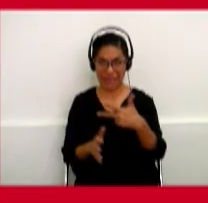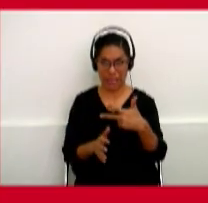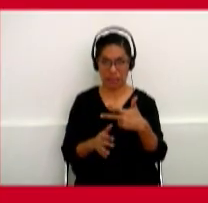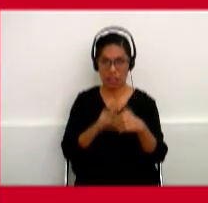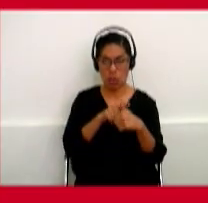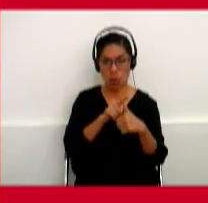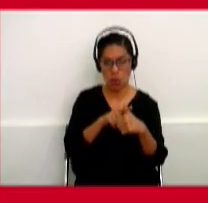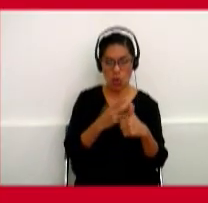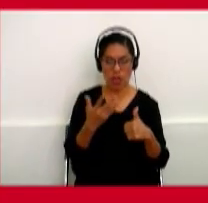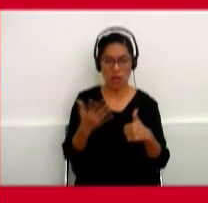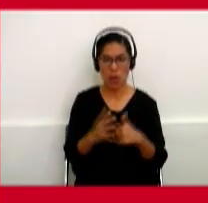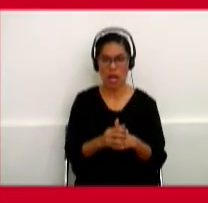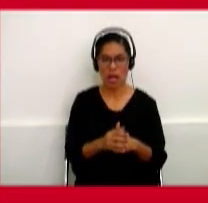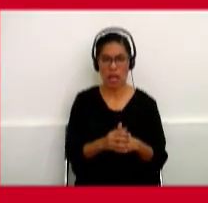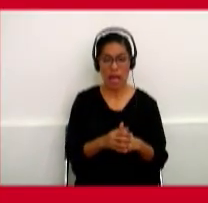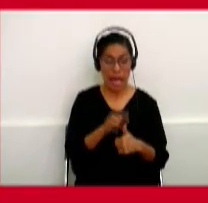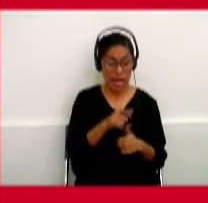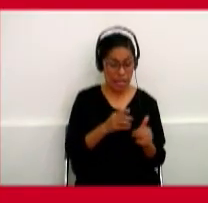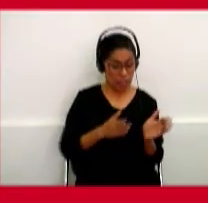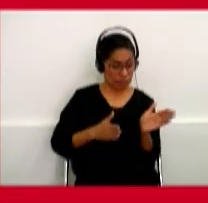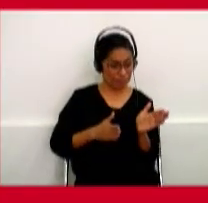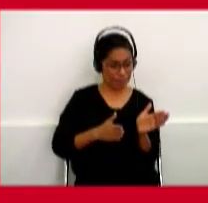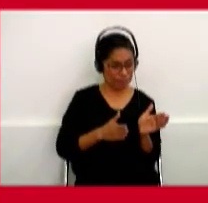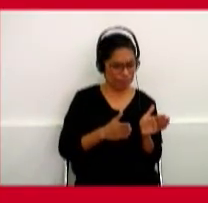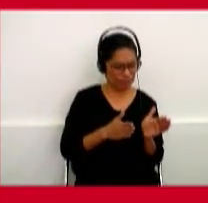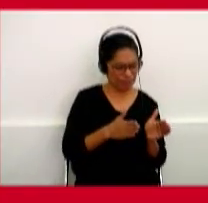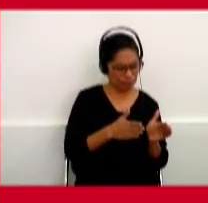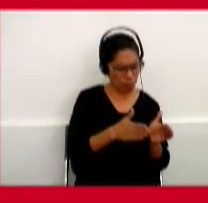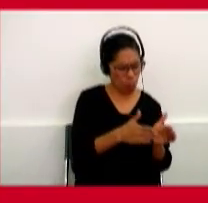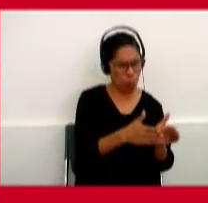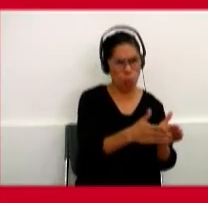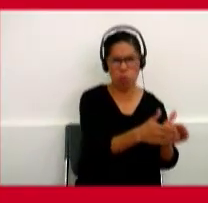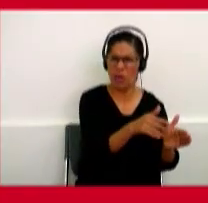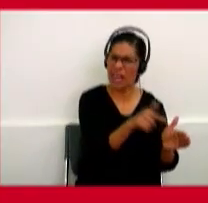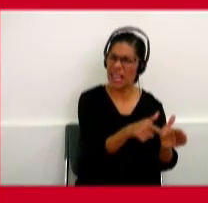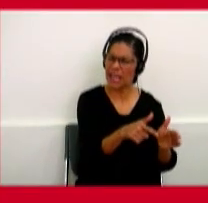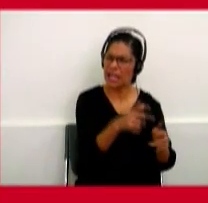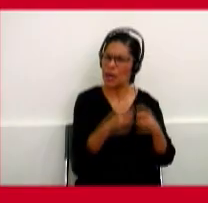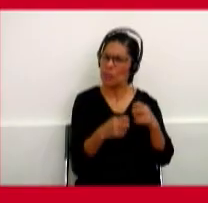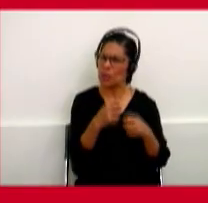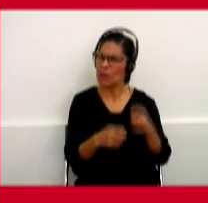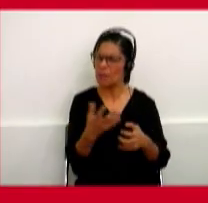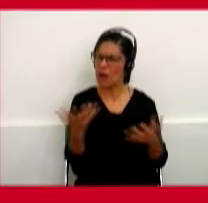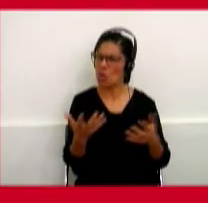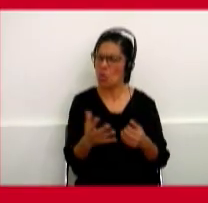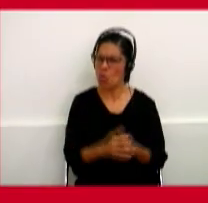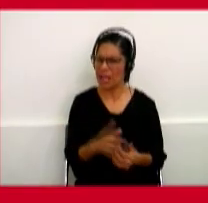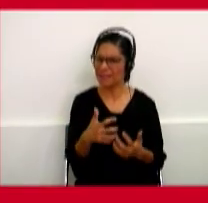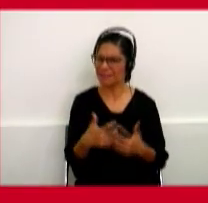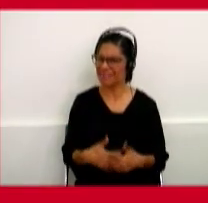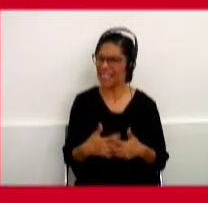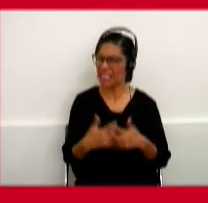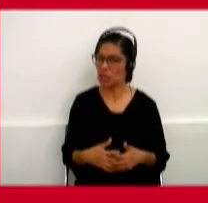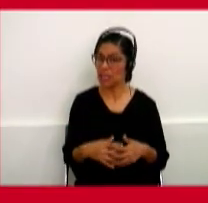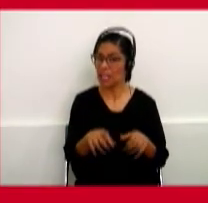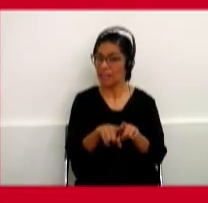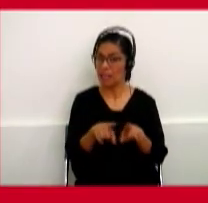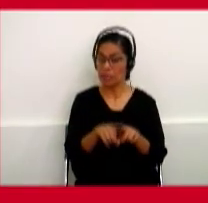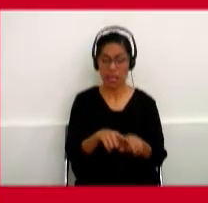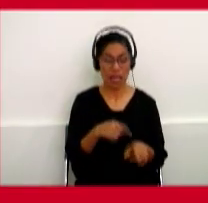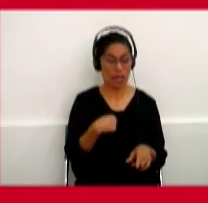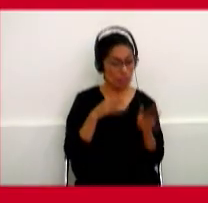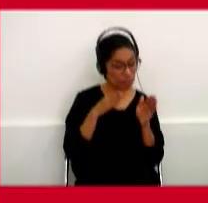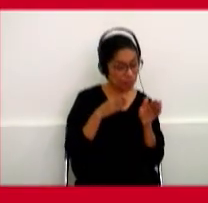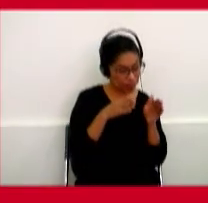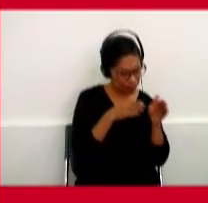ejemplo, cuáles son los cuellos de botella realmente en la producción, qué nos da problemas o en la industria. Nuestro enfoque realmente fue